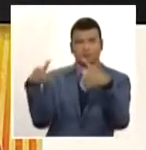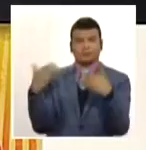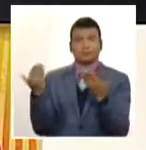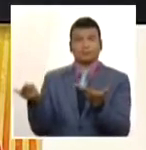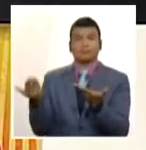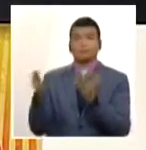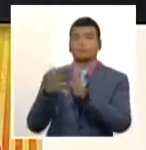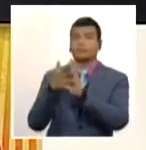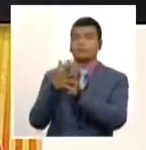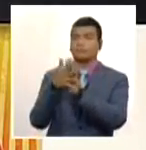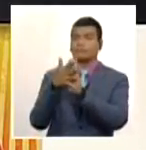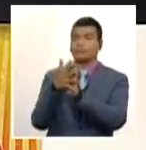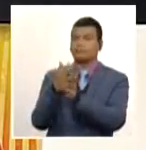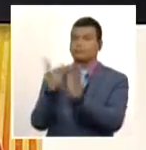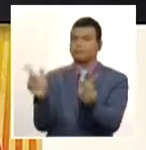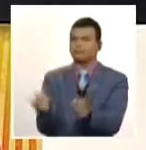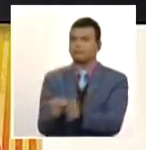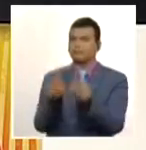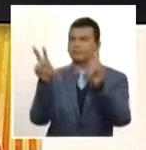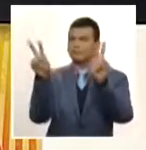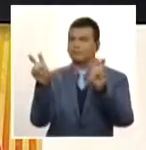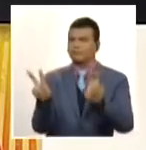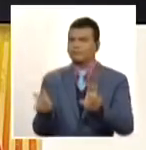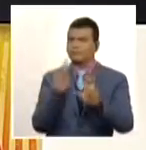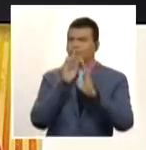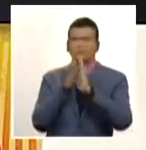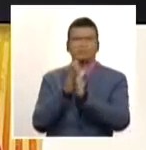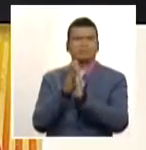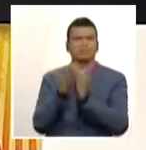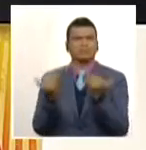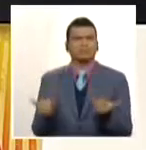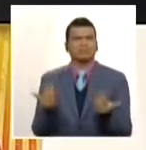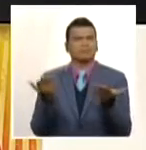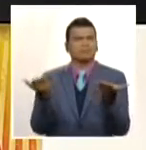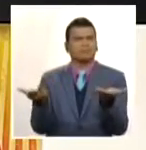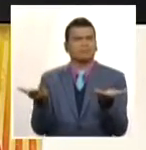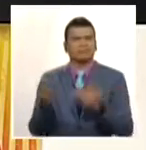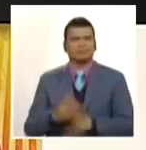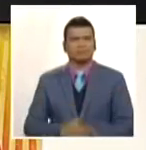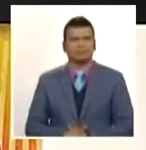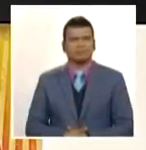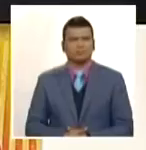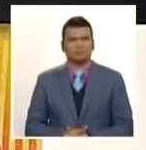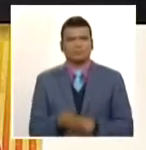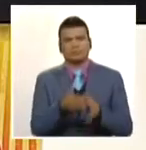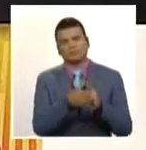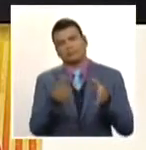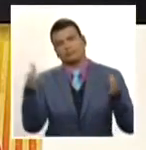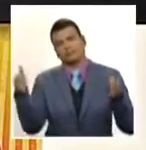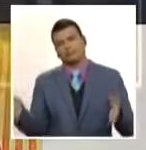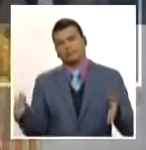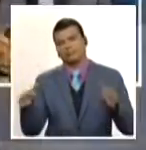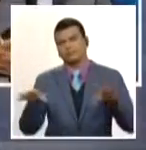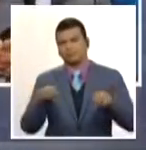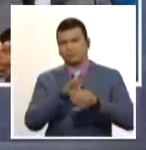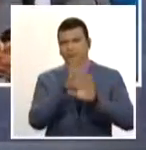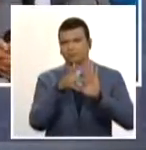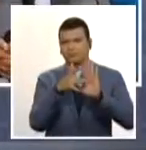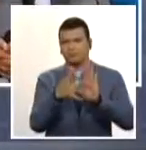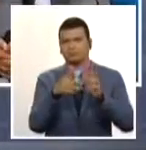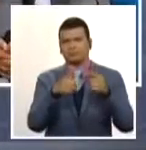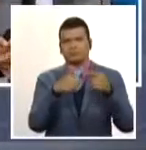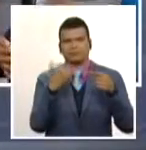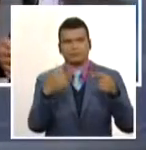que nos van a presentar un adelanto, nos van a contar de qué van a hablar aquí en nuestro programa, en la Franja de las Mañanas de Telepacífico. Ahí ya se